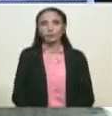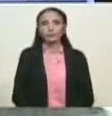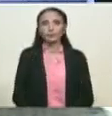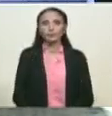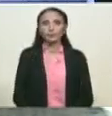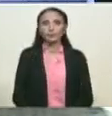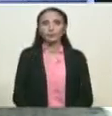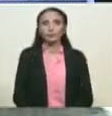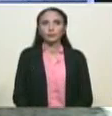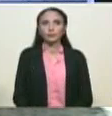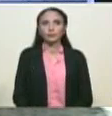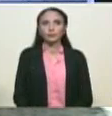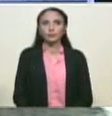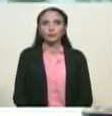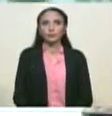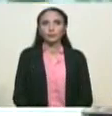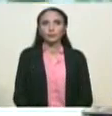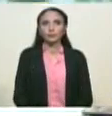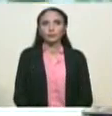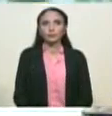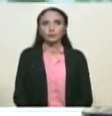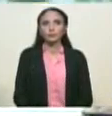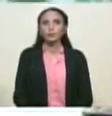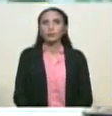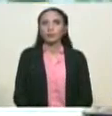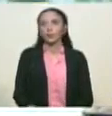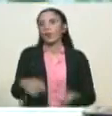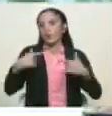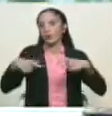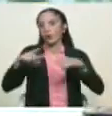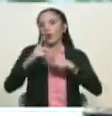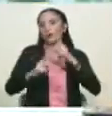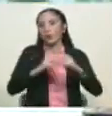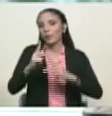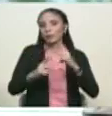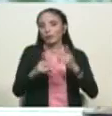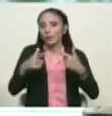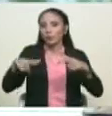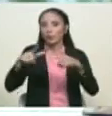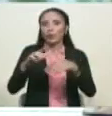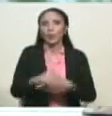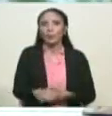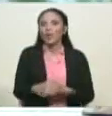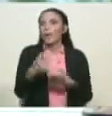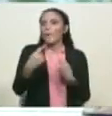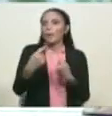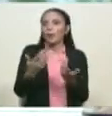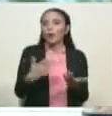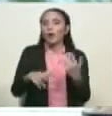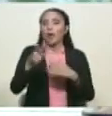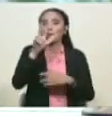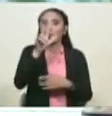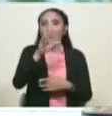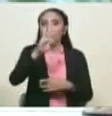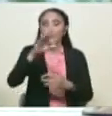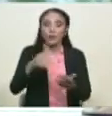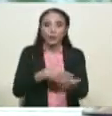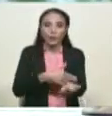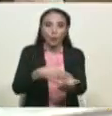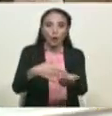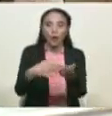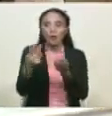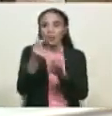solicitando para este establecimiento de procesamiento y empaquetado una inversión de 3 billones de